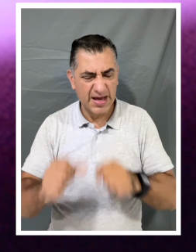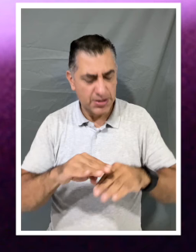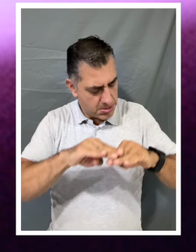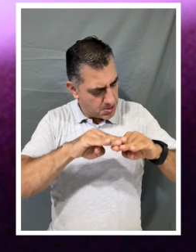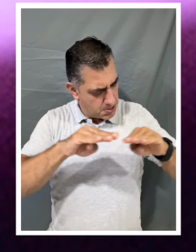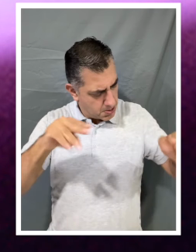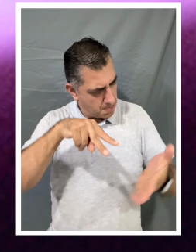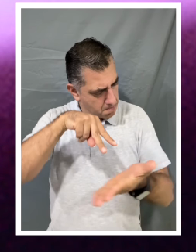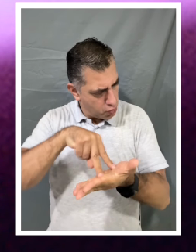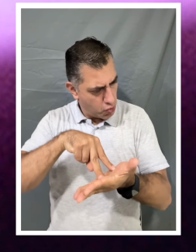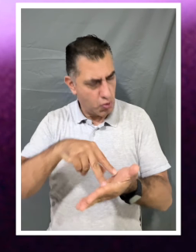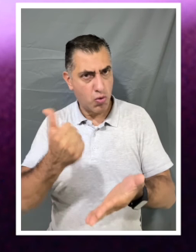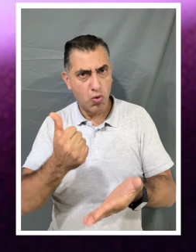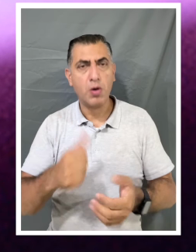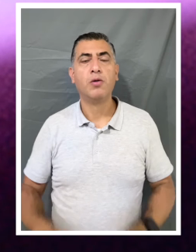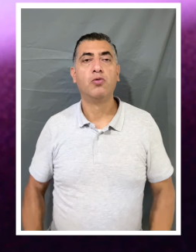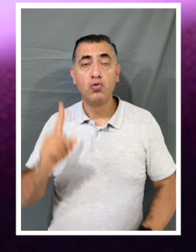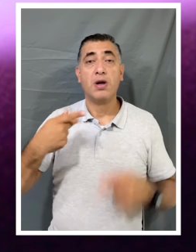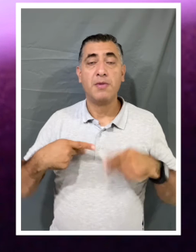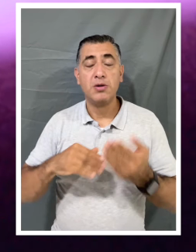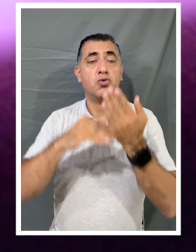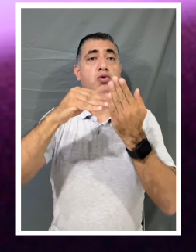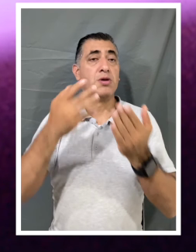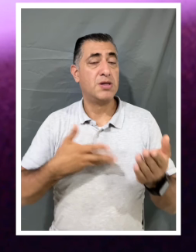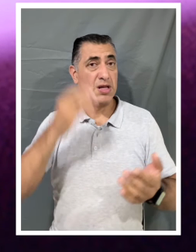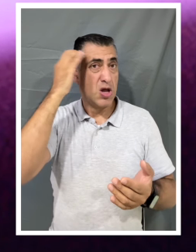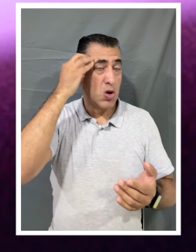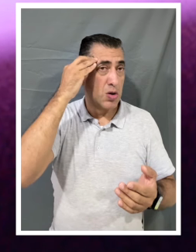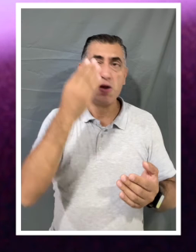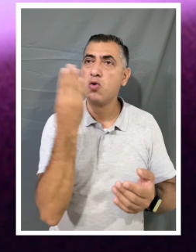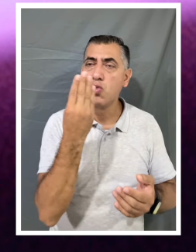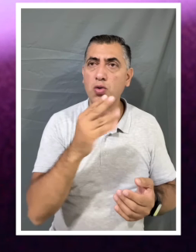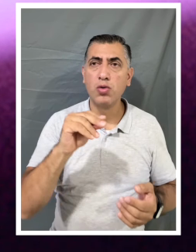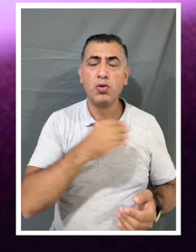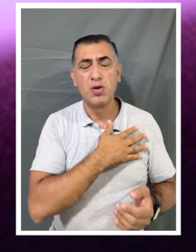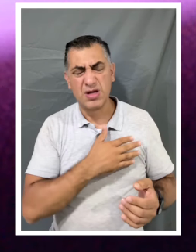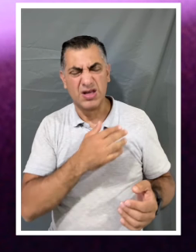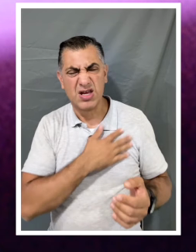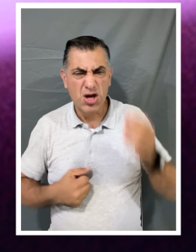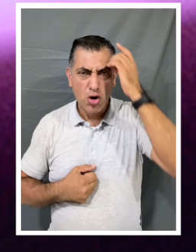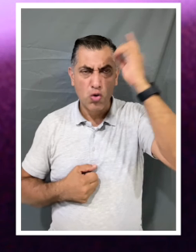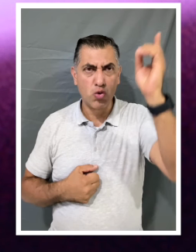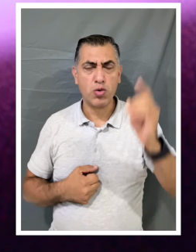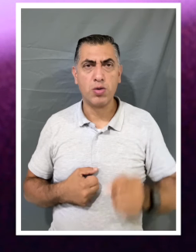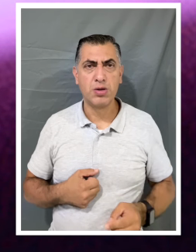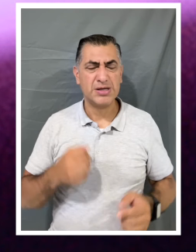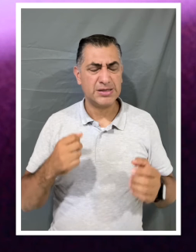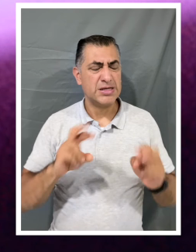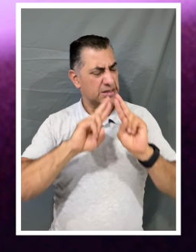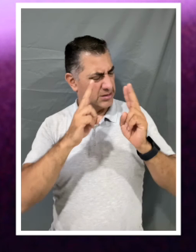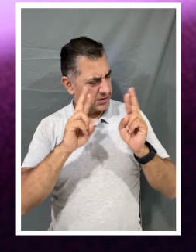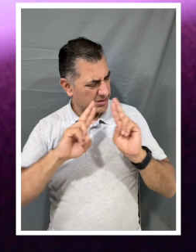es super importante otra cosa de alguien maduro es que tiene conocimiento conocimiento de la Biblia no del hijo de Dios tiene una relación